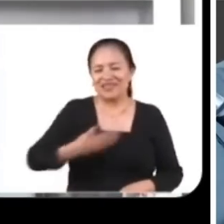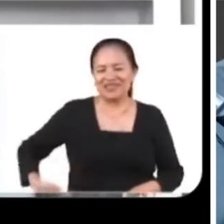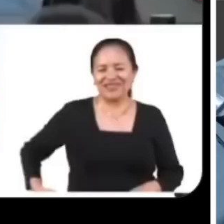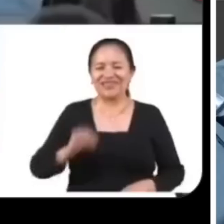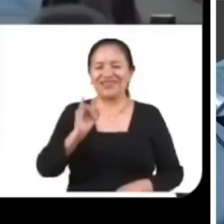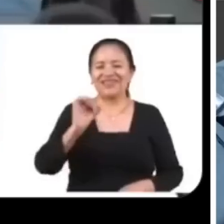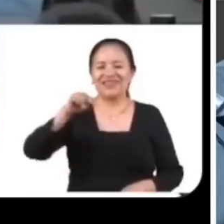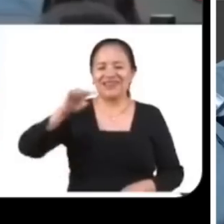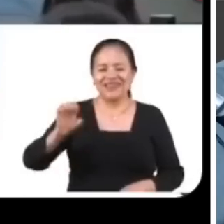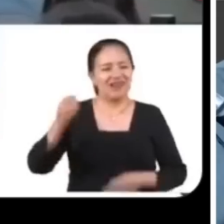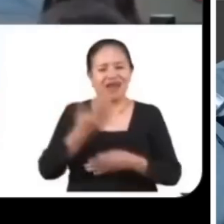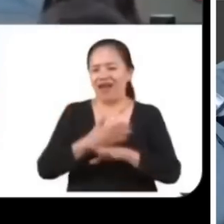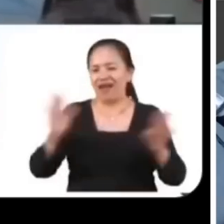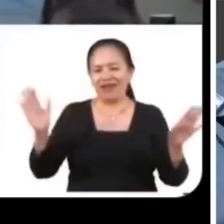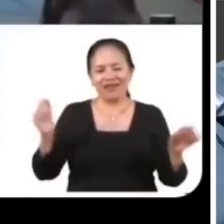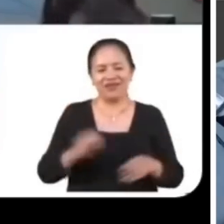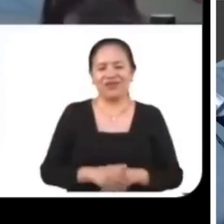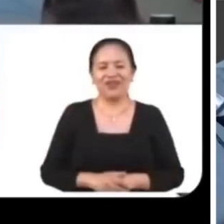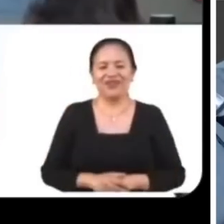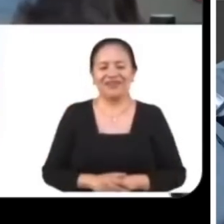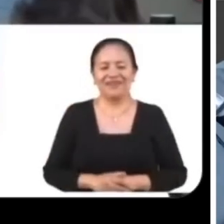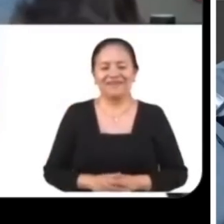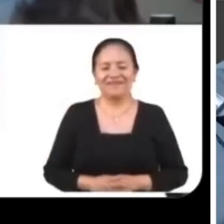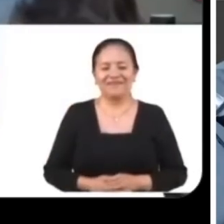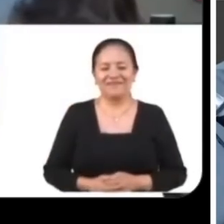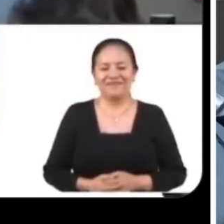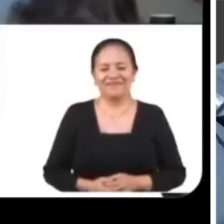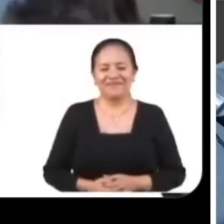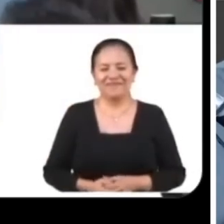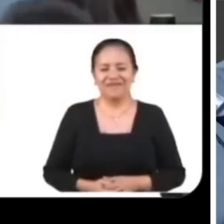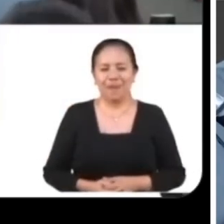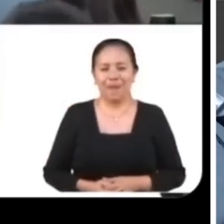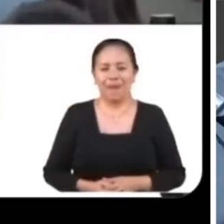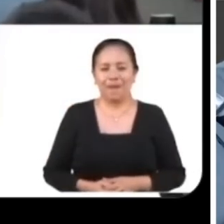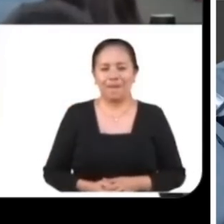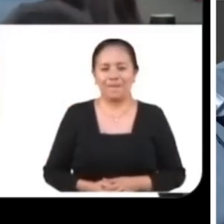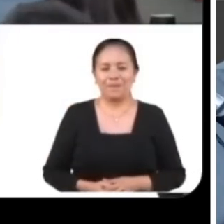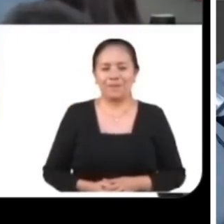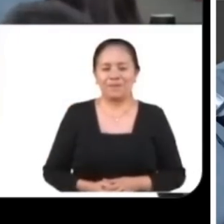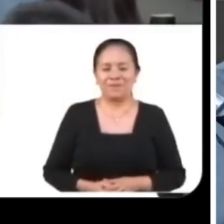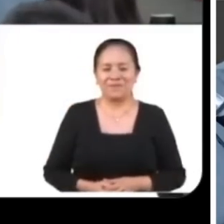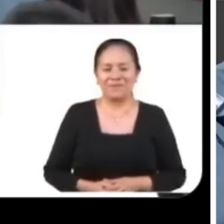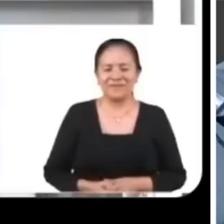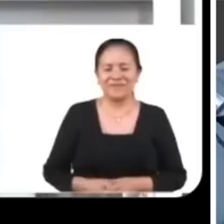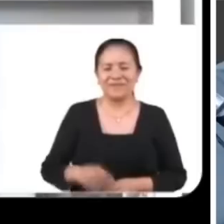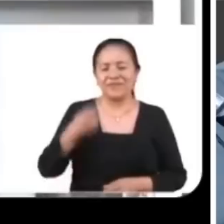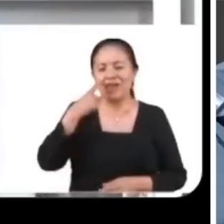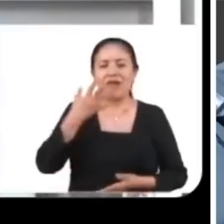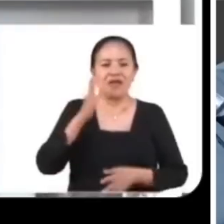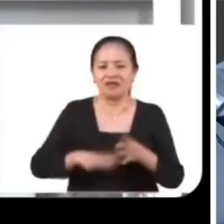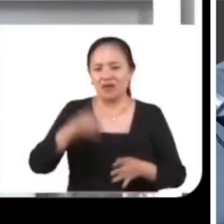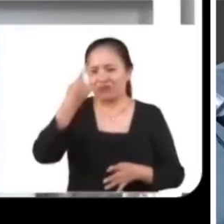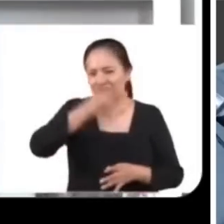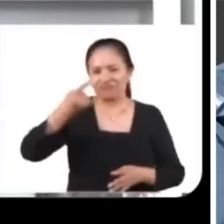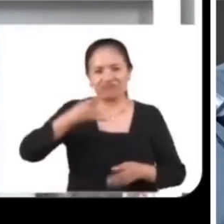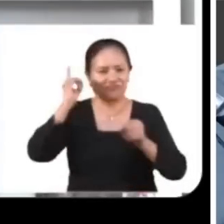la jefa de gobierno habla de Delfina Gómez habla de Lorenzo Córdoba que se fue al INE